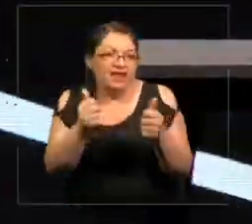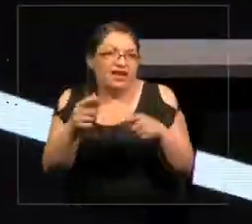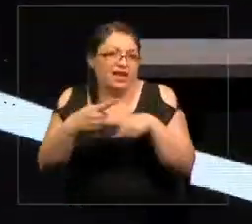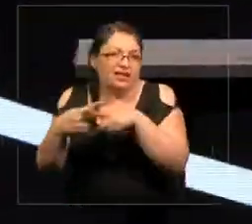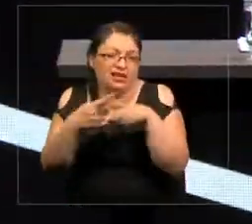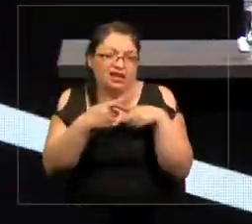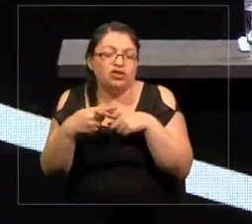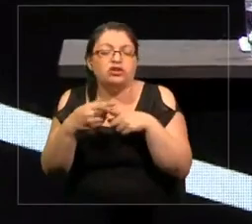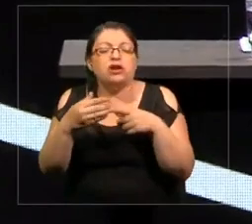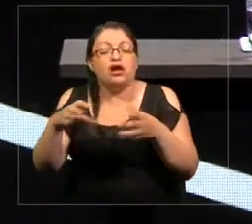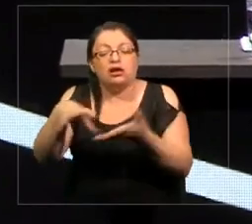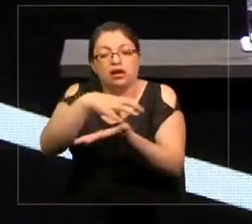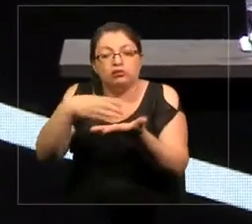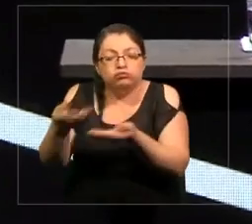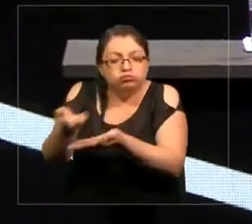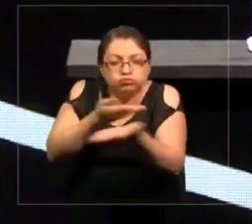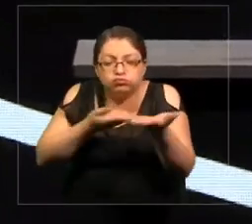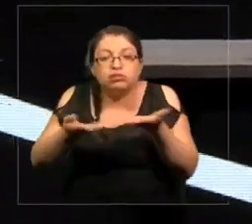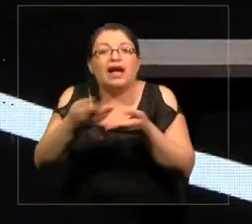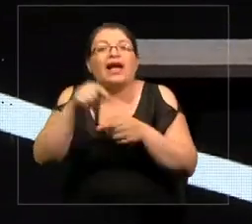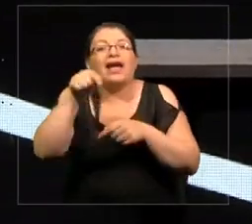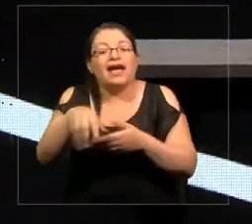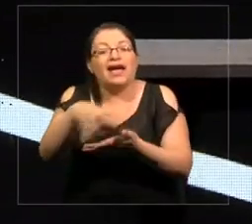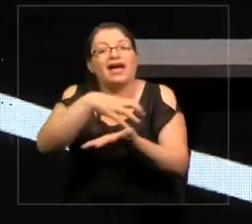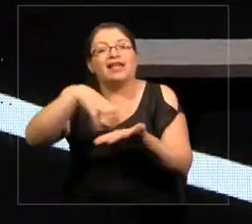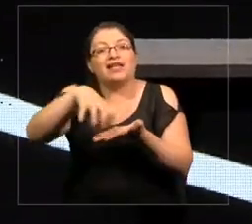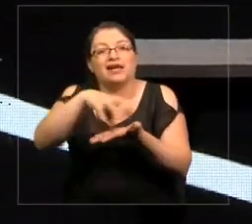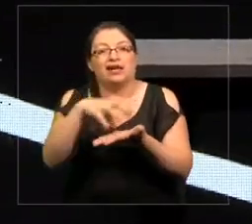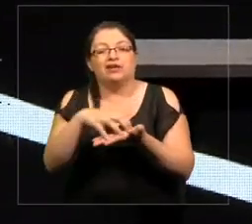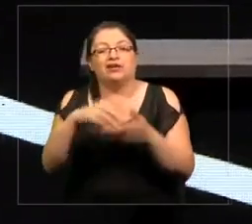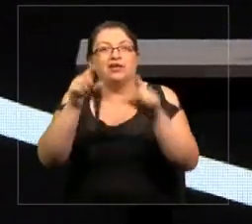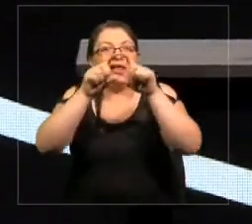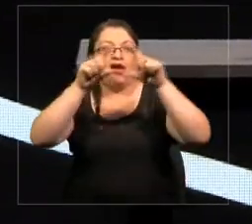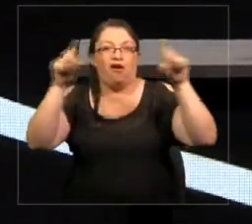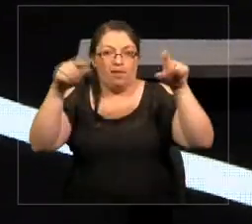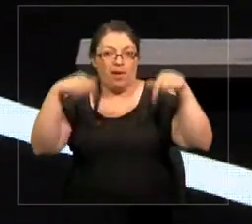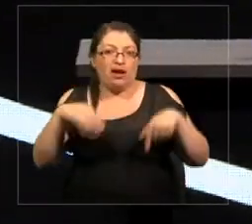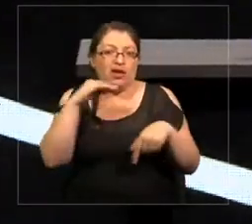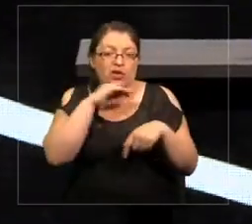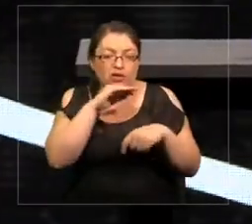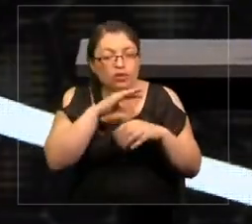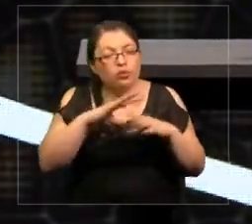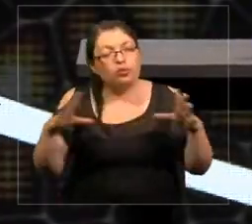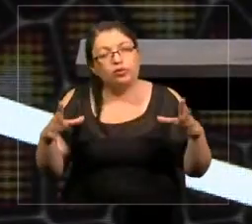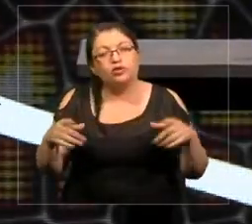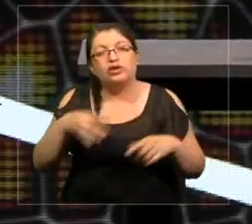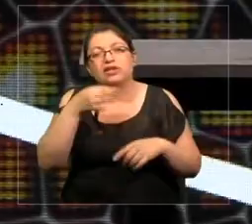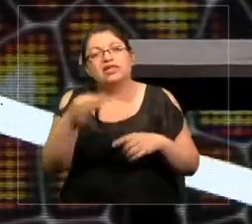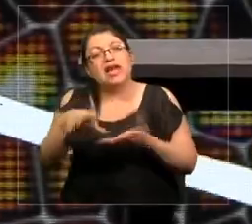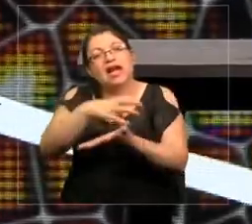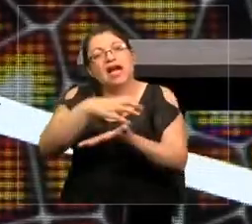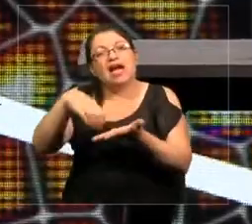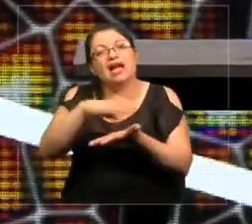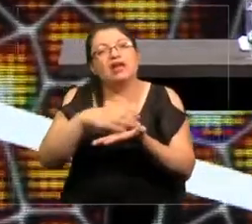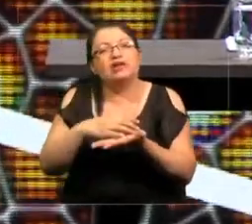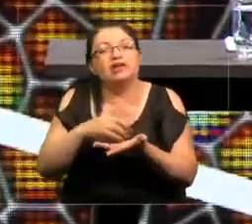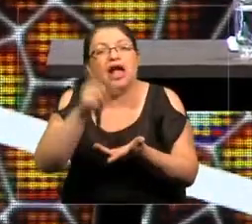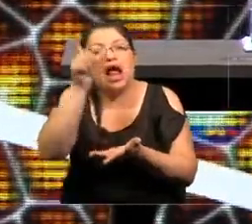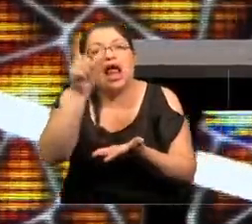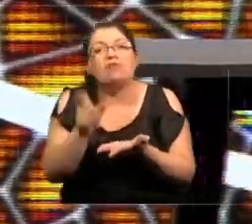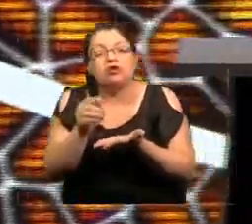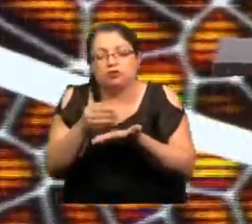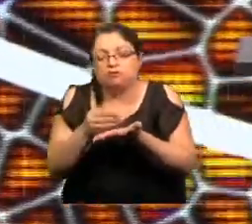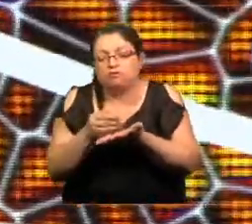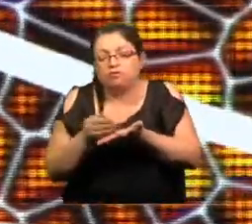social en las ciudades es esta ciudad con el lema que ahora se usa mucho la ciudad que no deja a nadie al